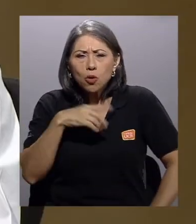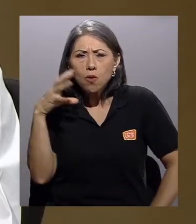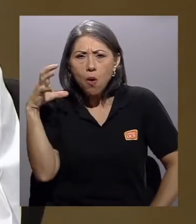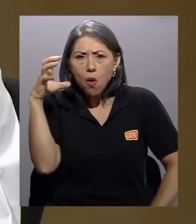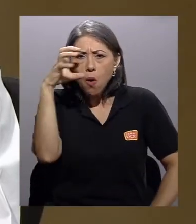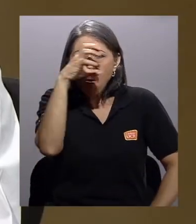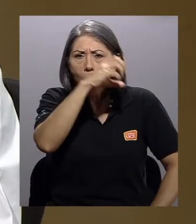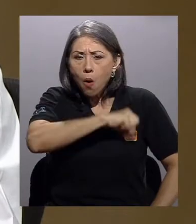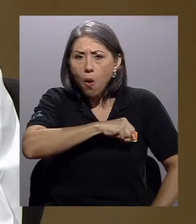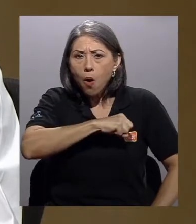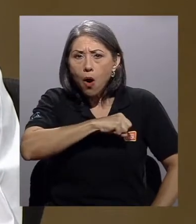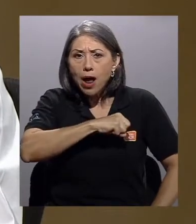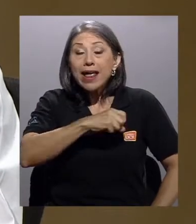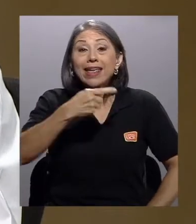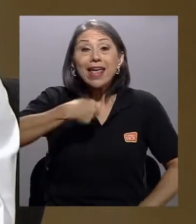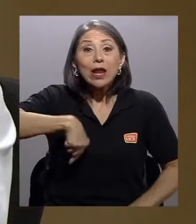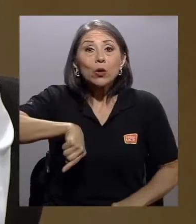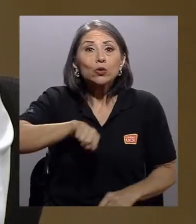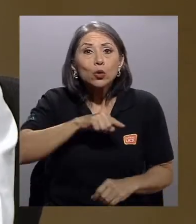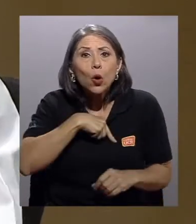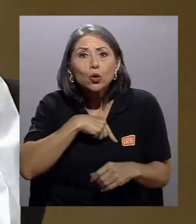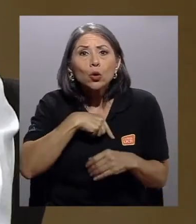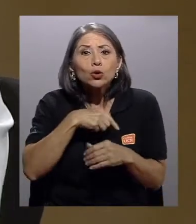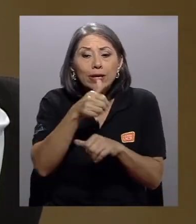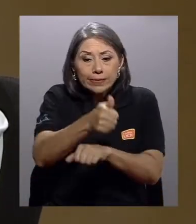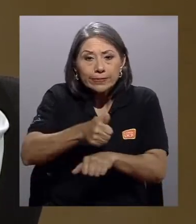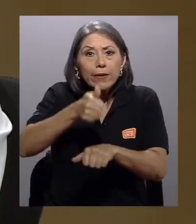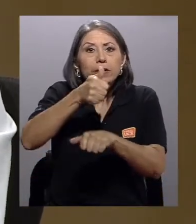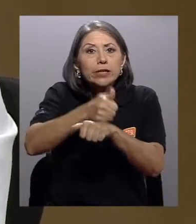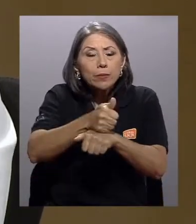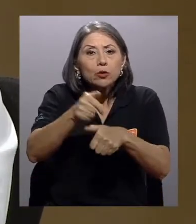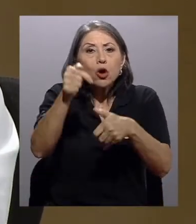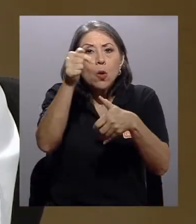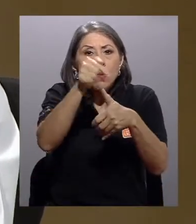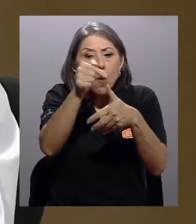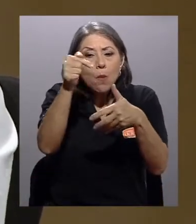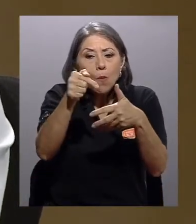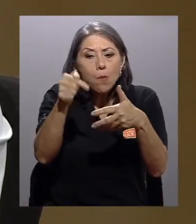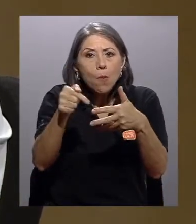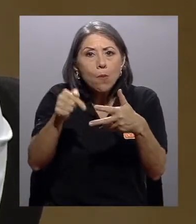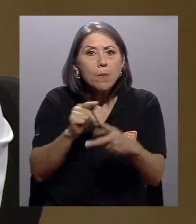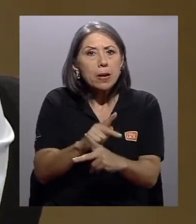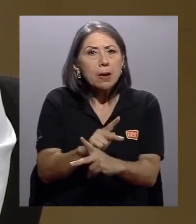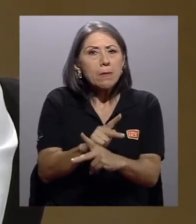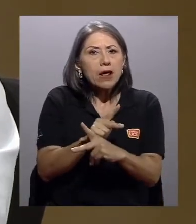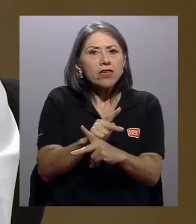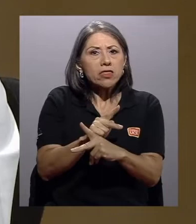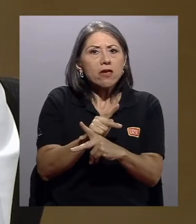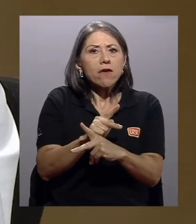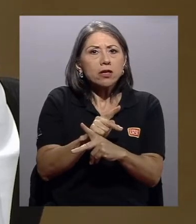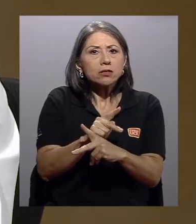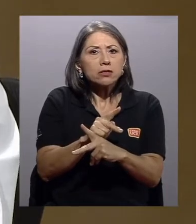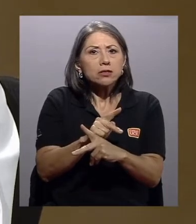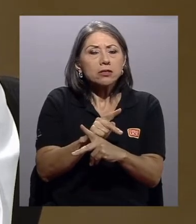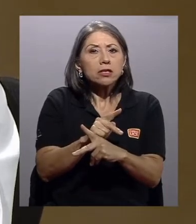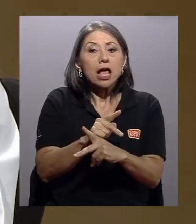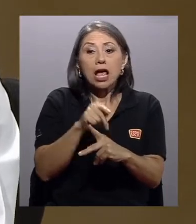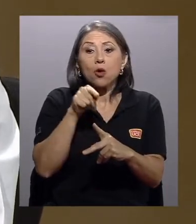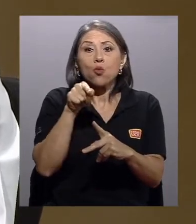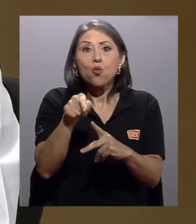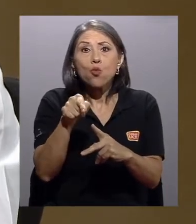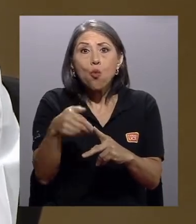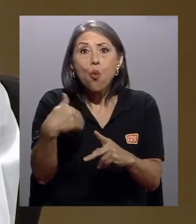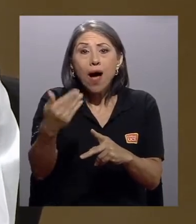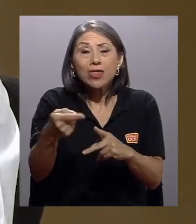que en la medida en que tomamos medidas preventivas, en esa misma medida la aplicación de las